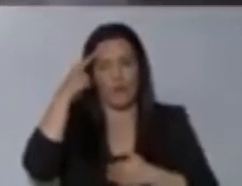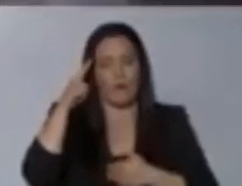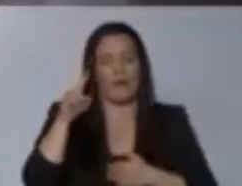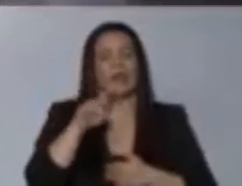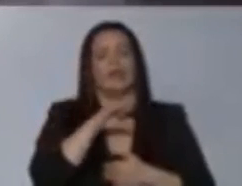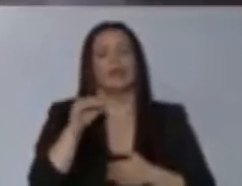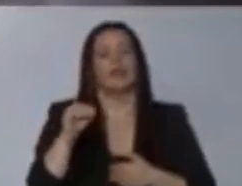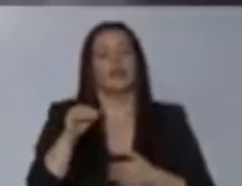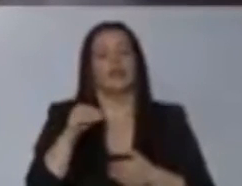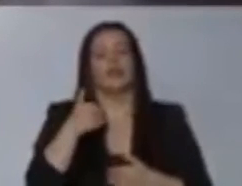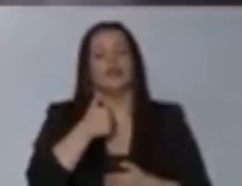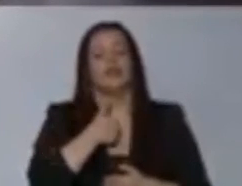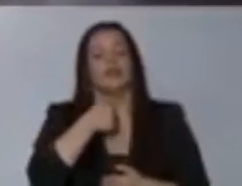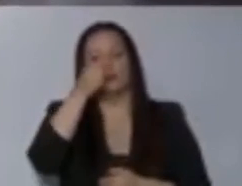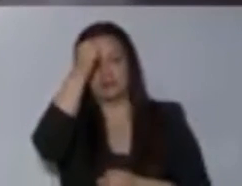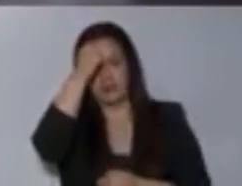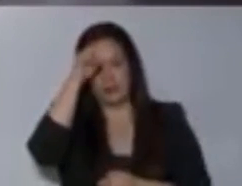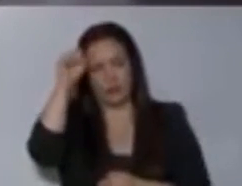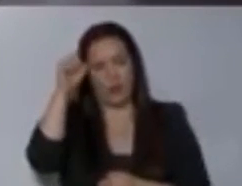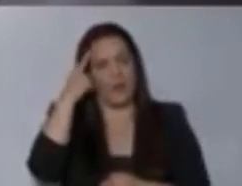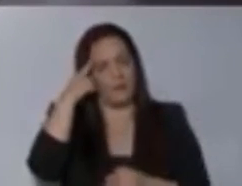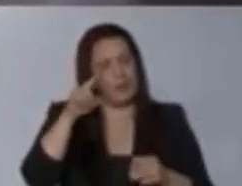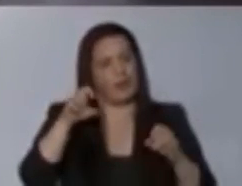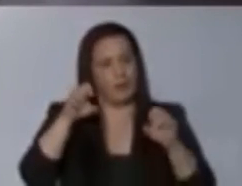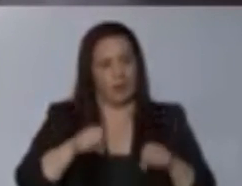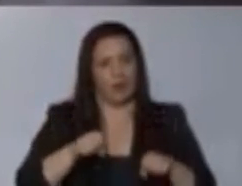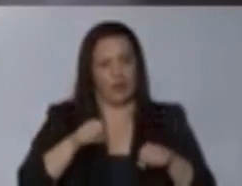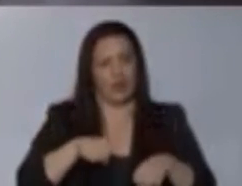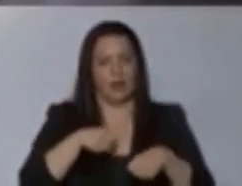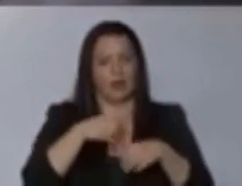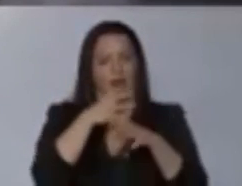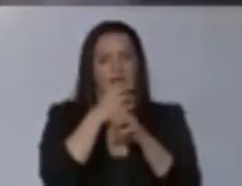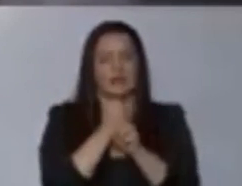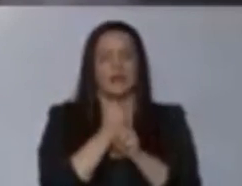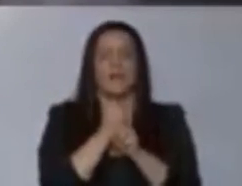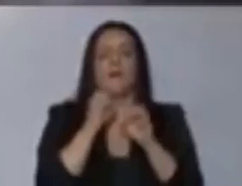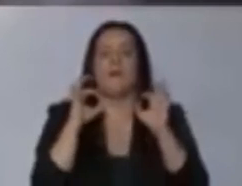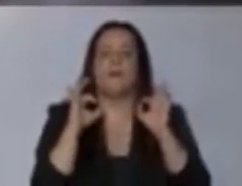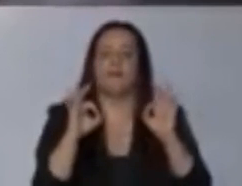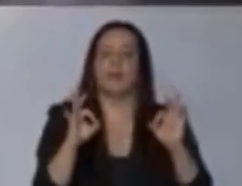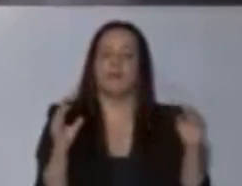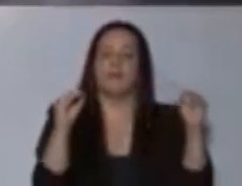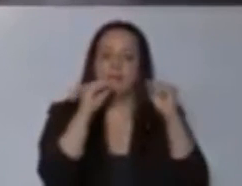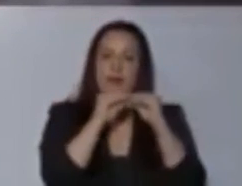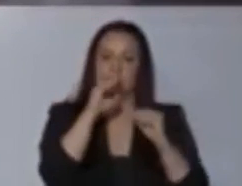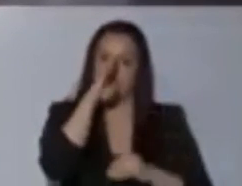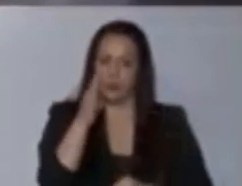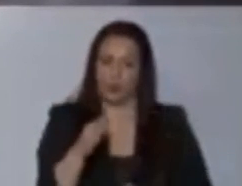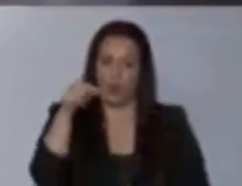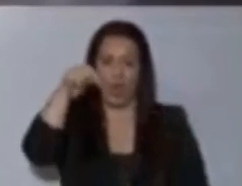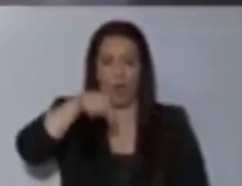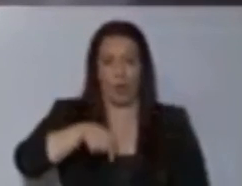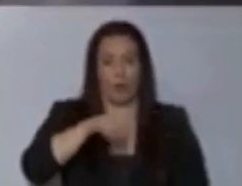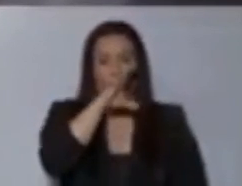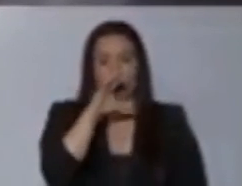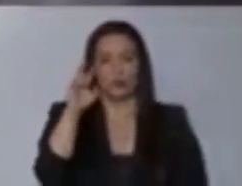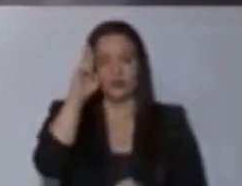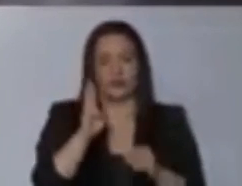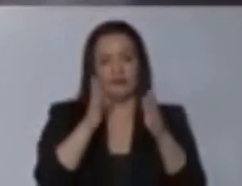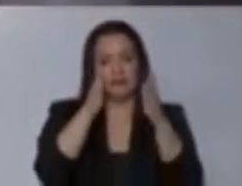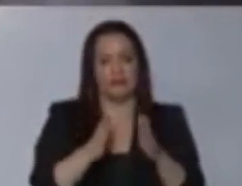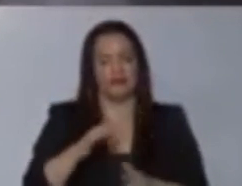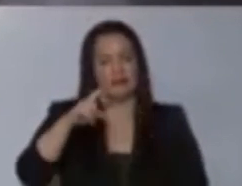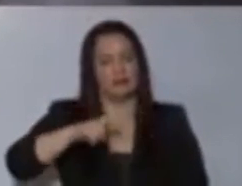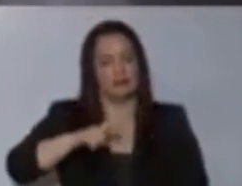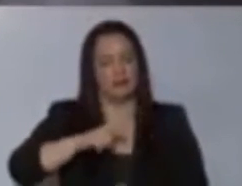la sabiduría para poder hacerlo bien porque hoy más que nunca los costarricenses necesitan una asamblea legislativa